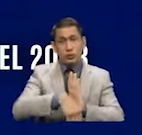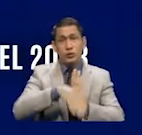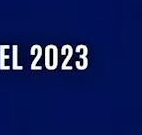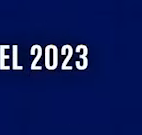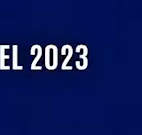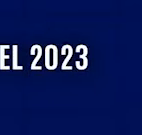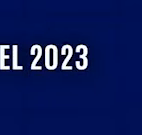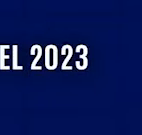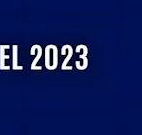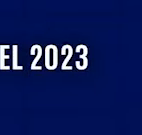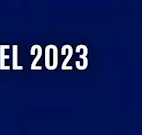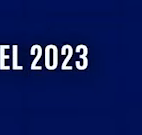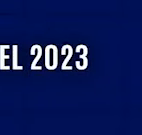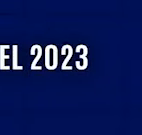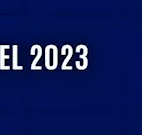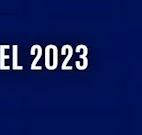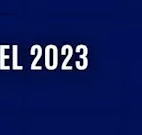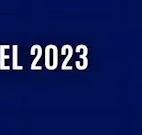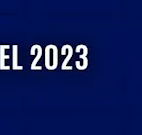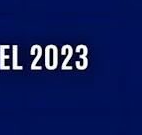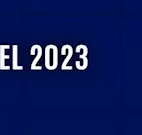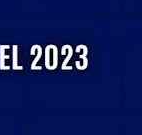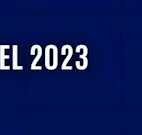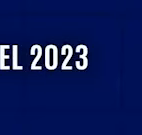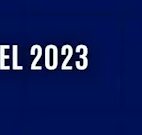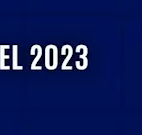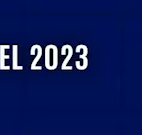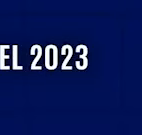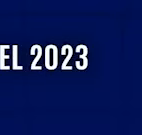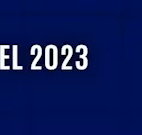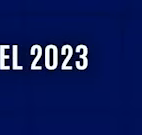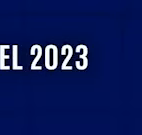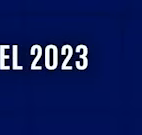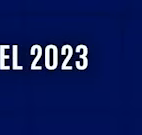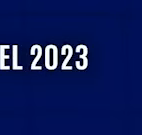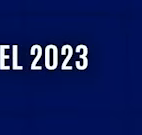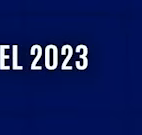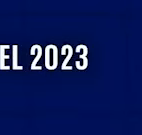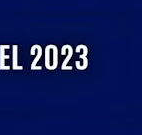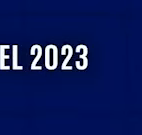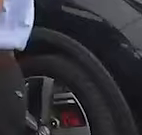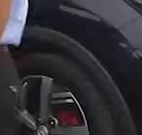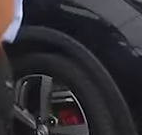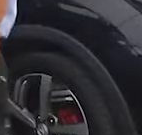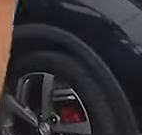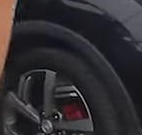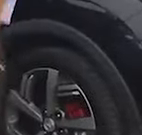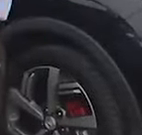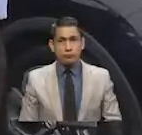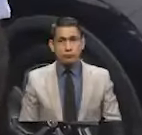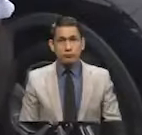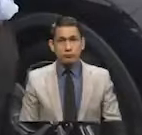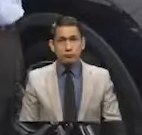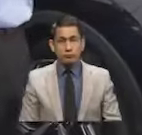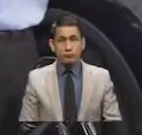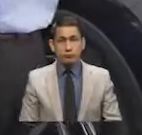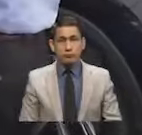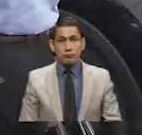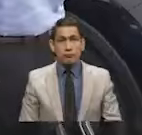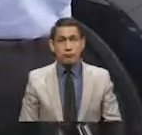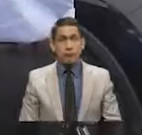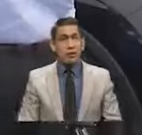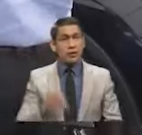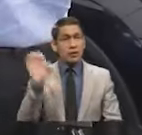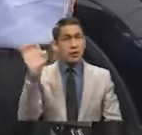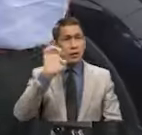19% o 2.168 vehículos menos frente a las ventas del mismo mes del 2023. Bueno, en enero estuvieron un poco